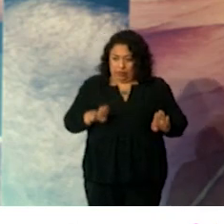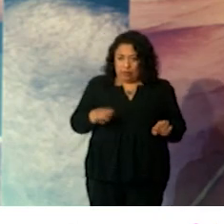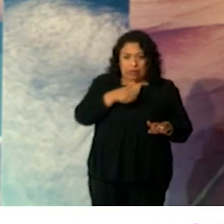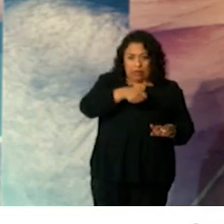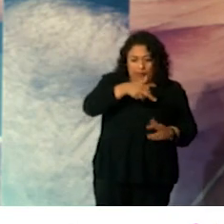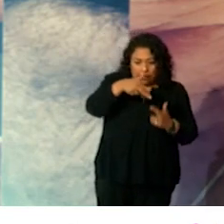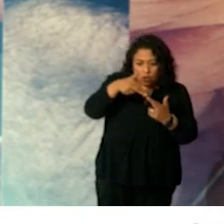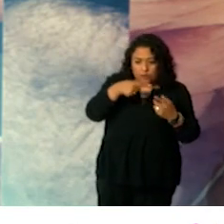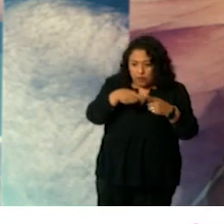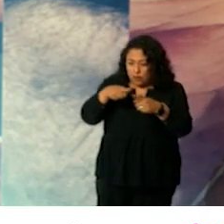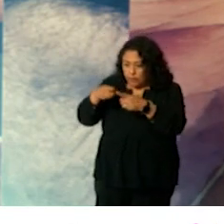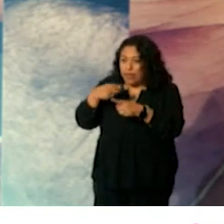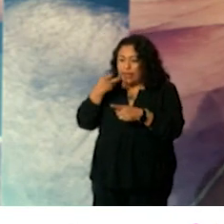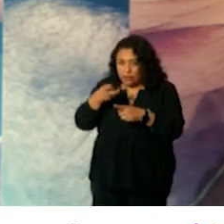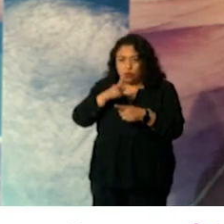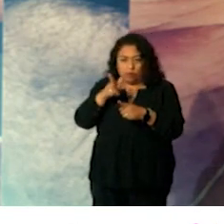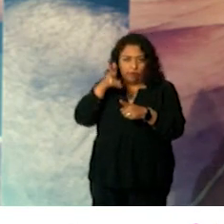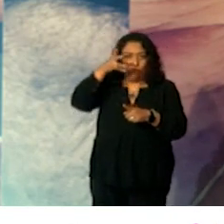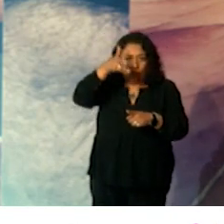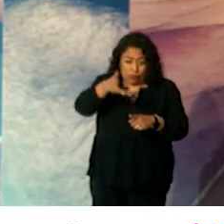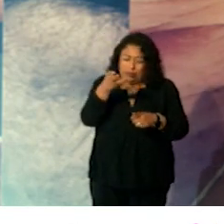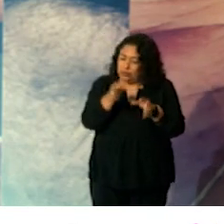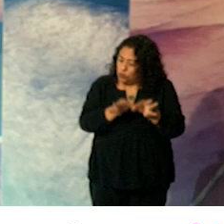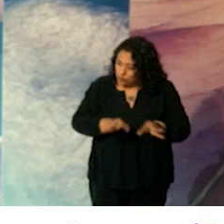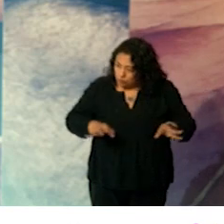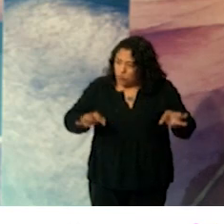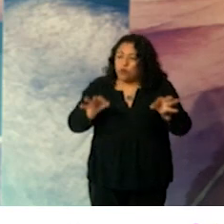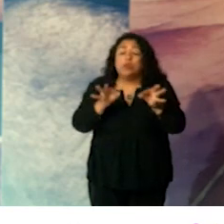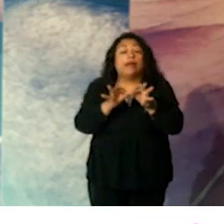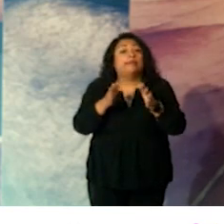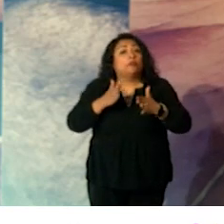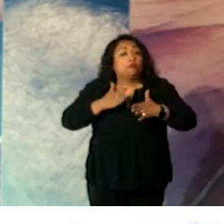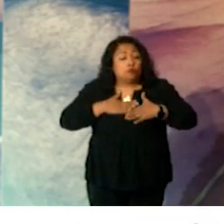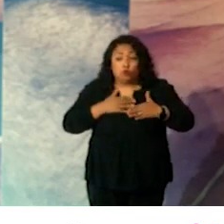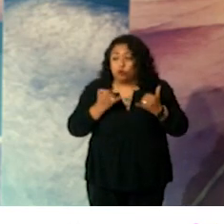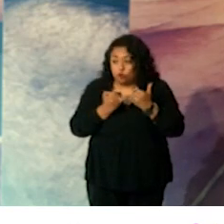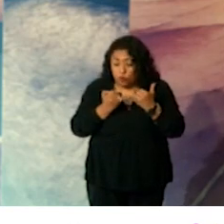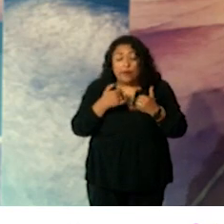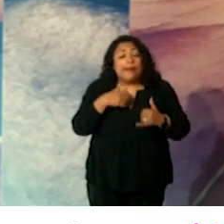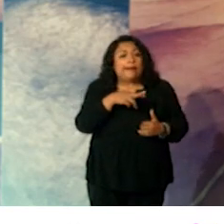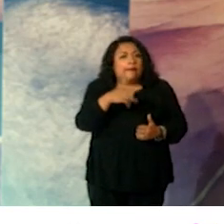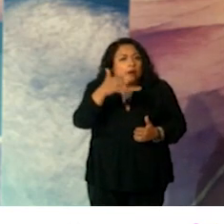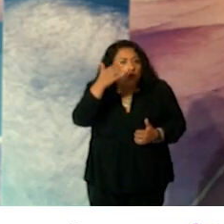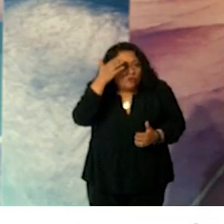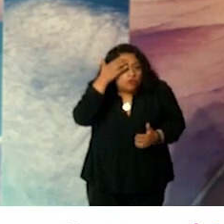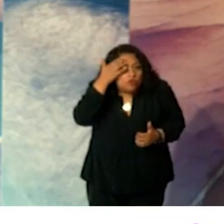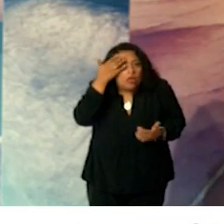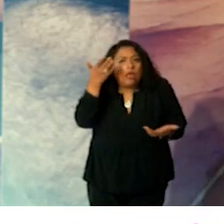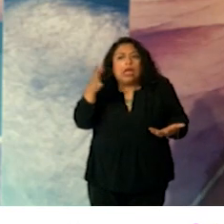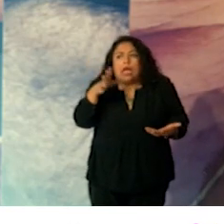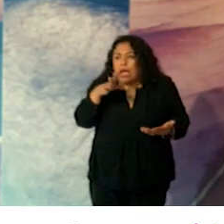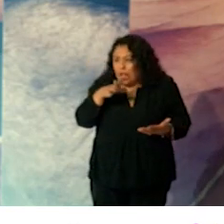cada región, ¿no? Y yo creo que es importante demasiado que nosotros también reconozcamos que hay